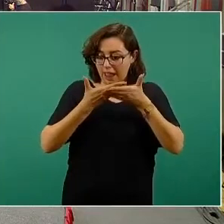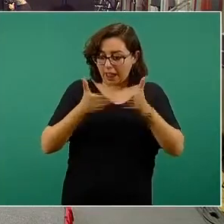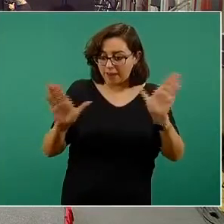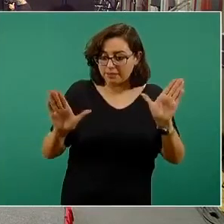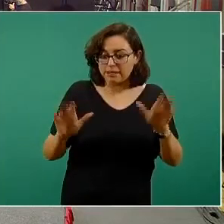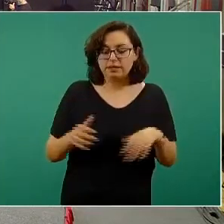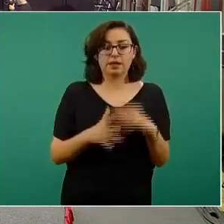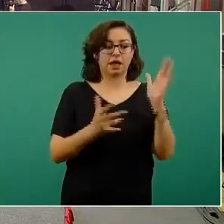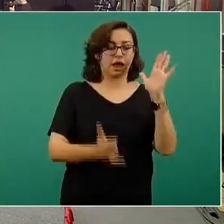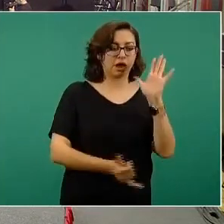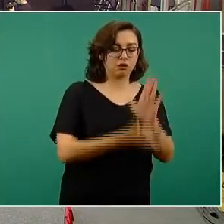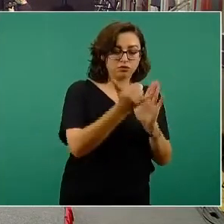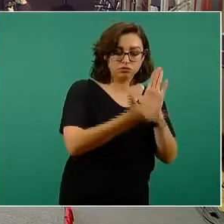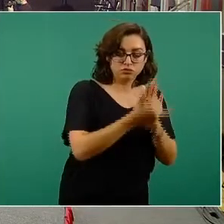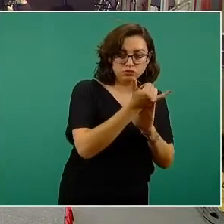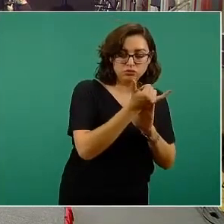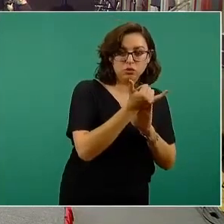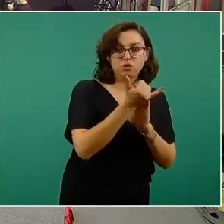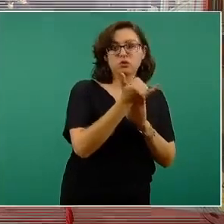construcción,